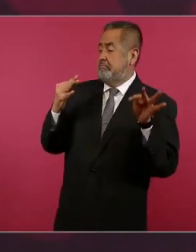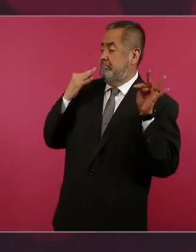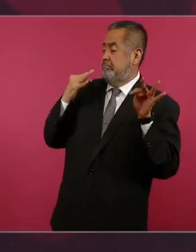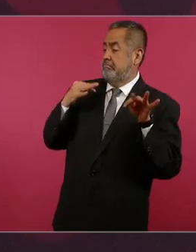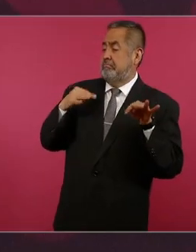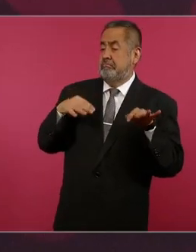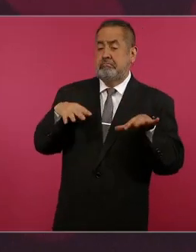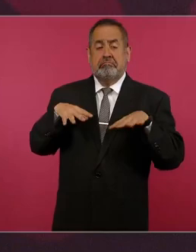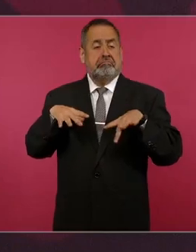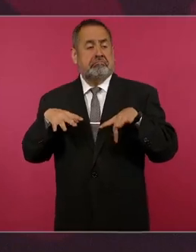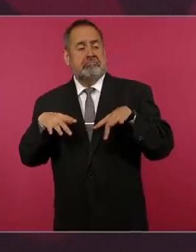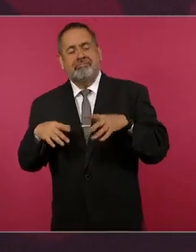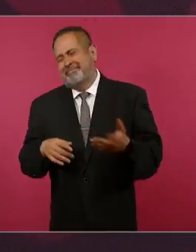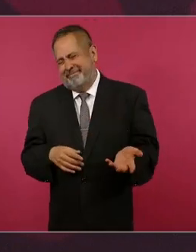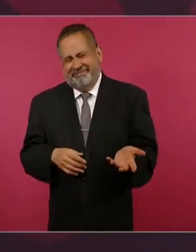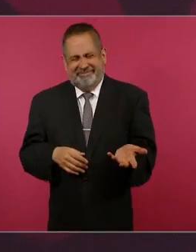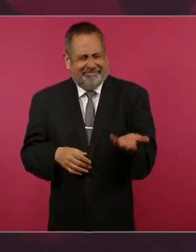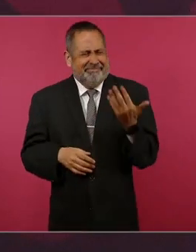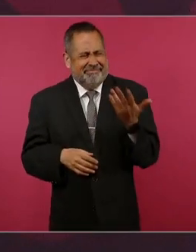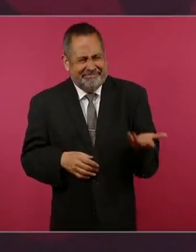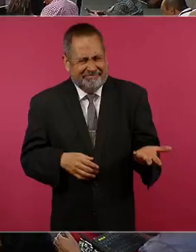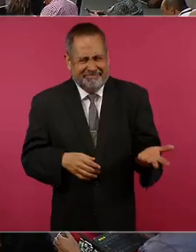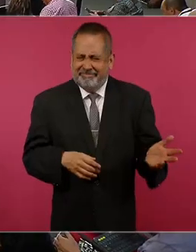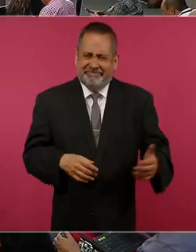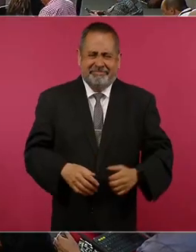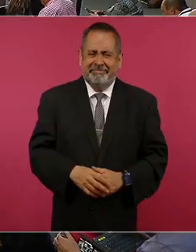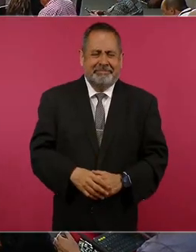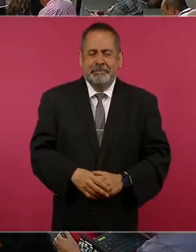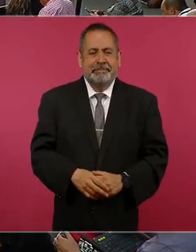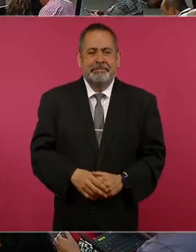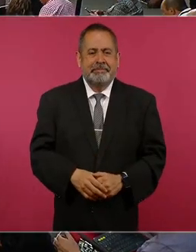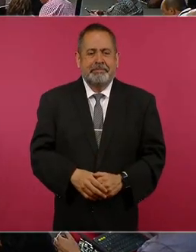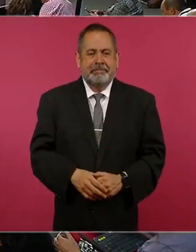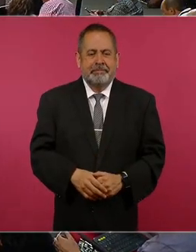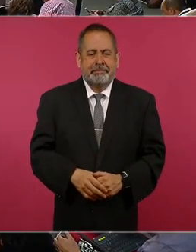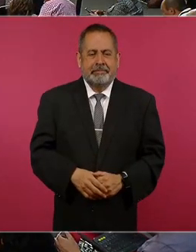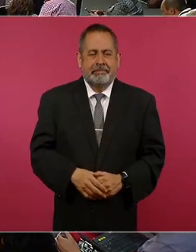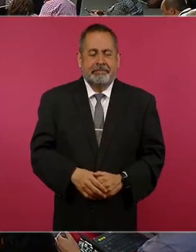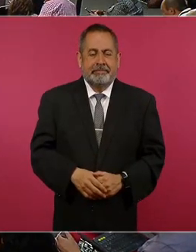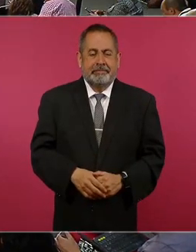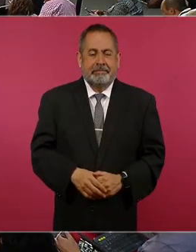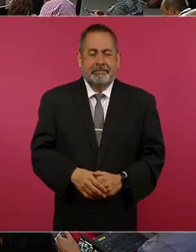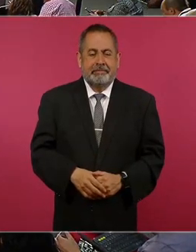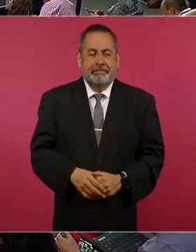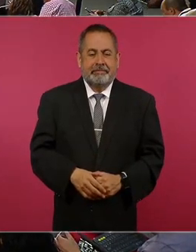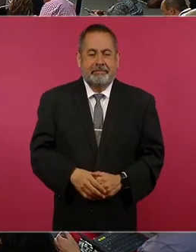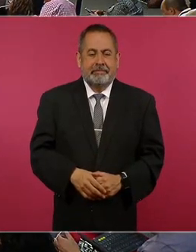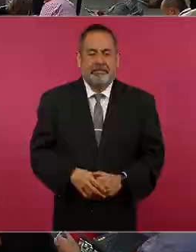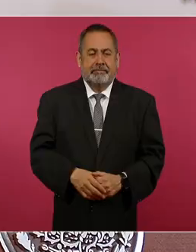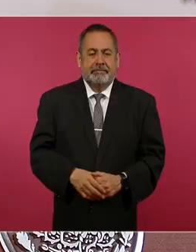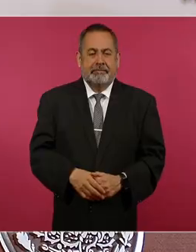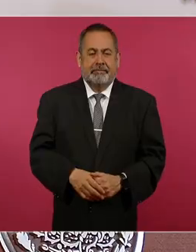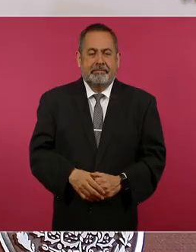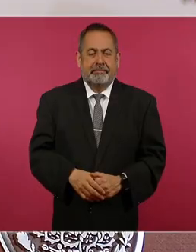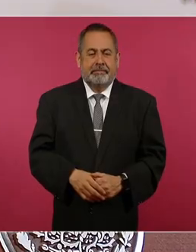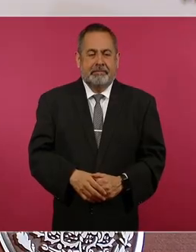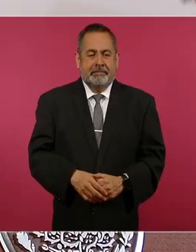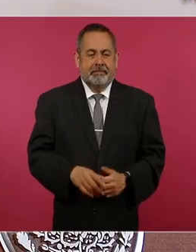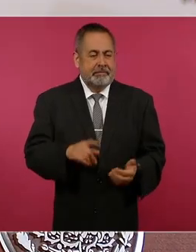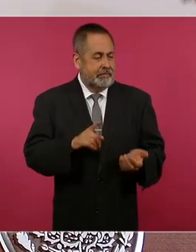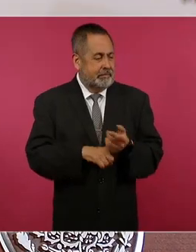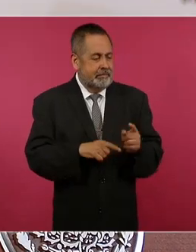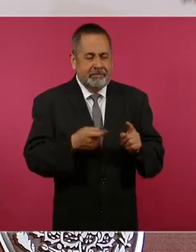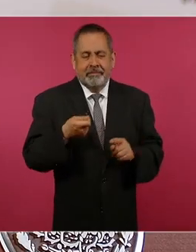que es pecado